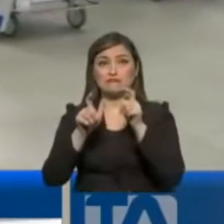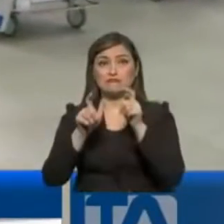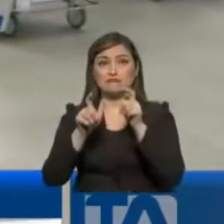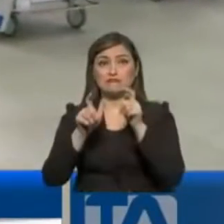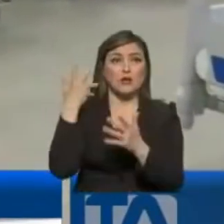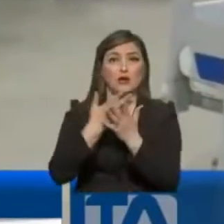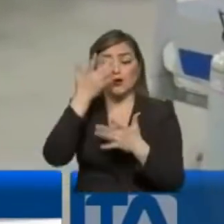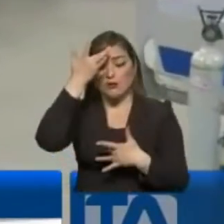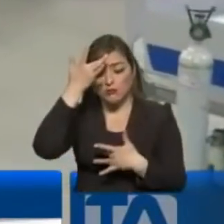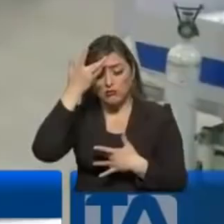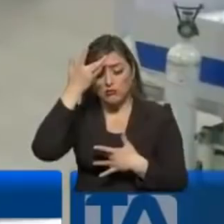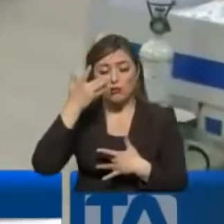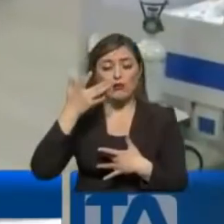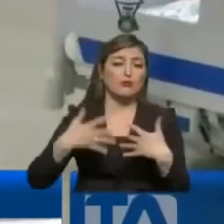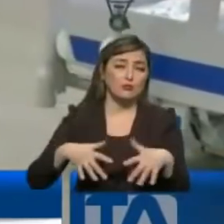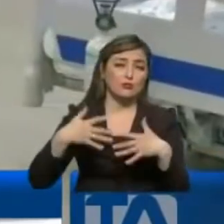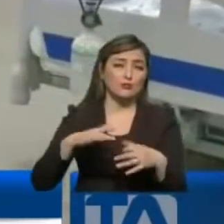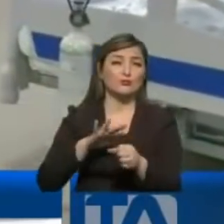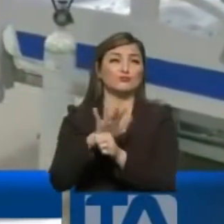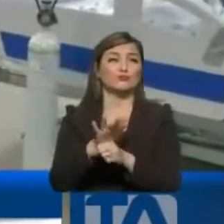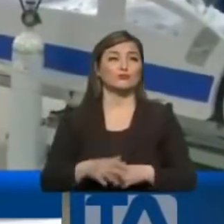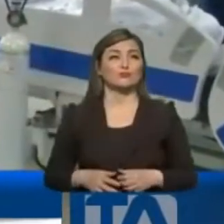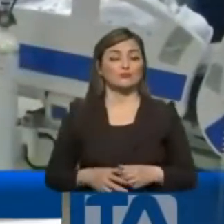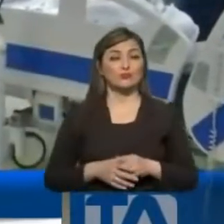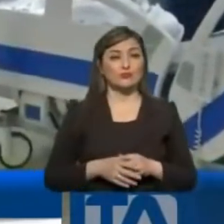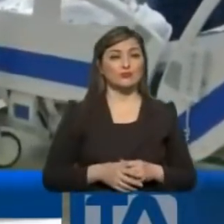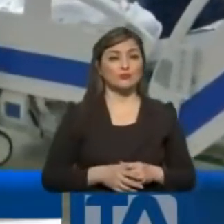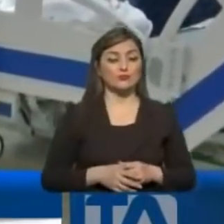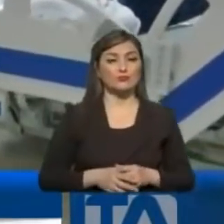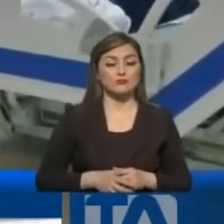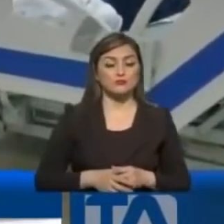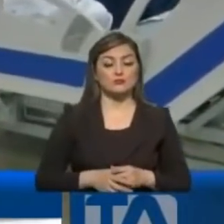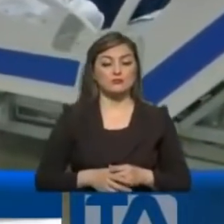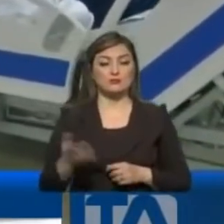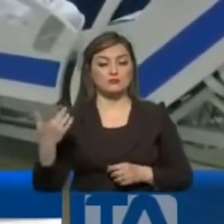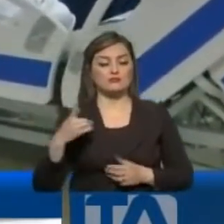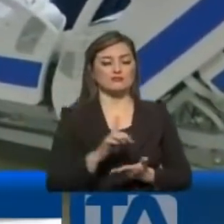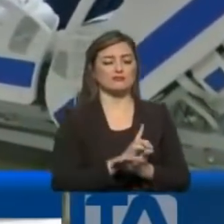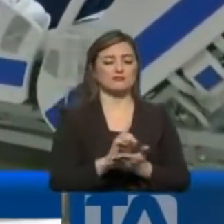personas en la casa de salud, que opera ya igual desde hace varias semanas al